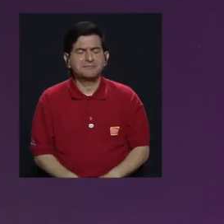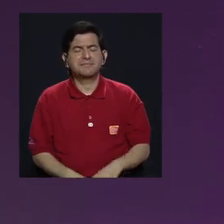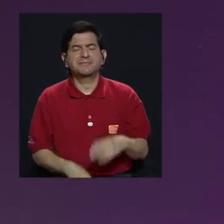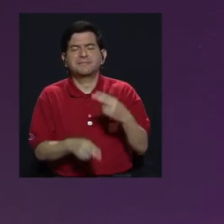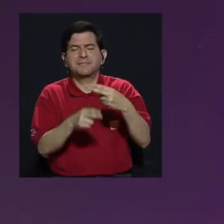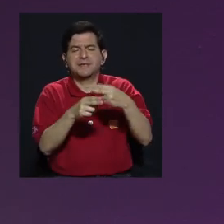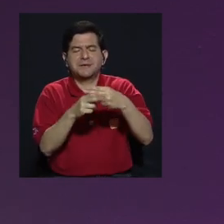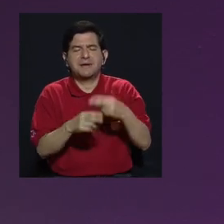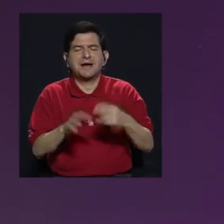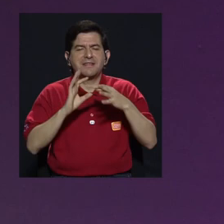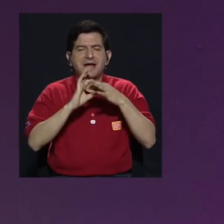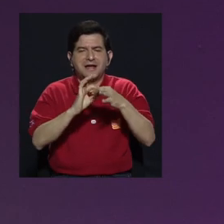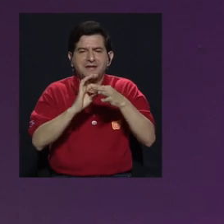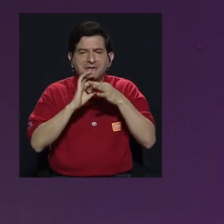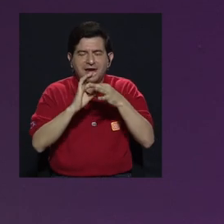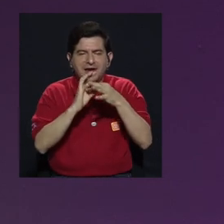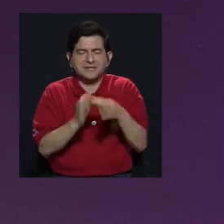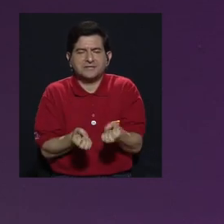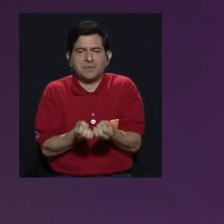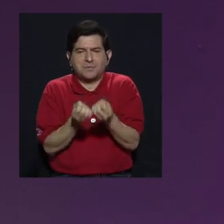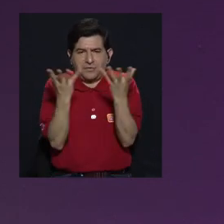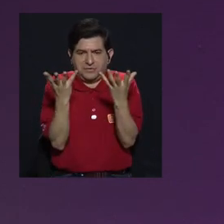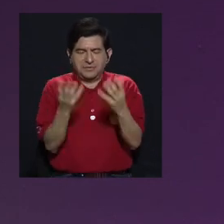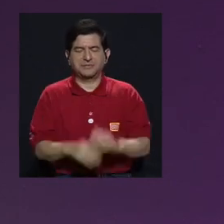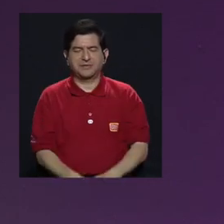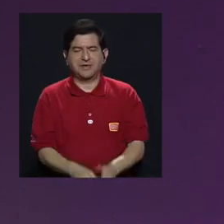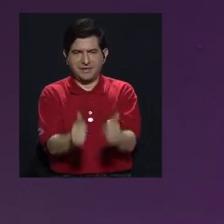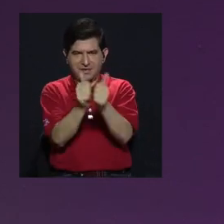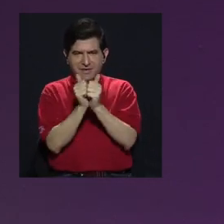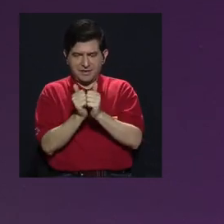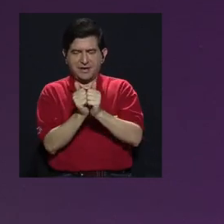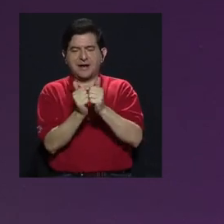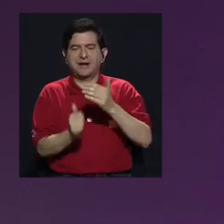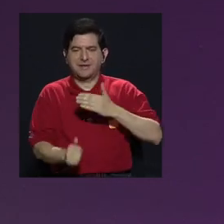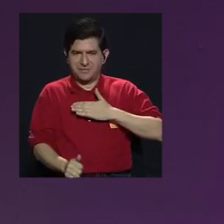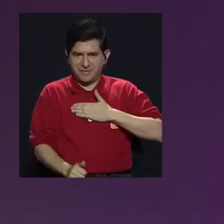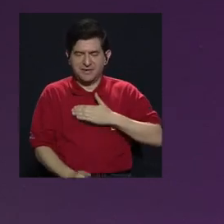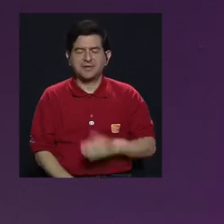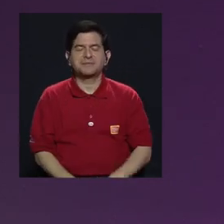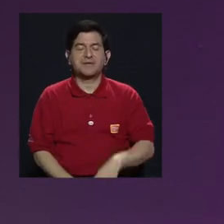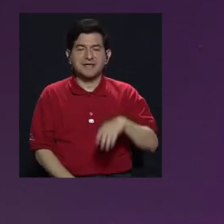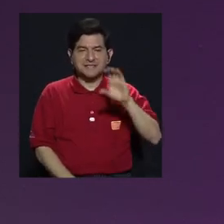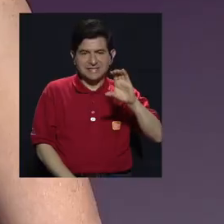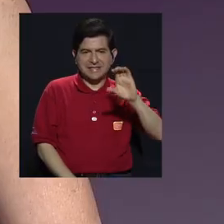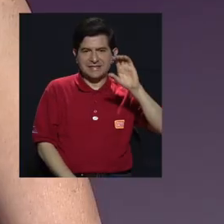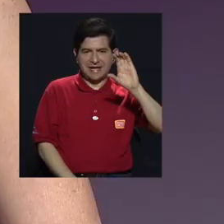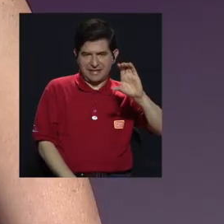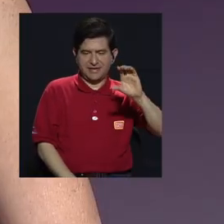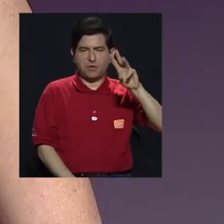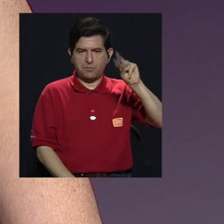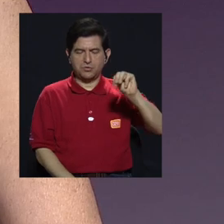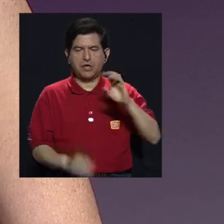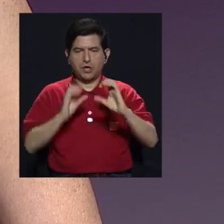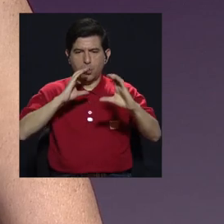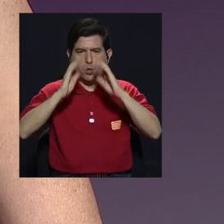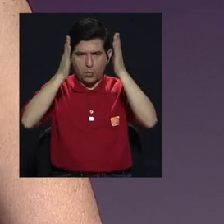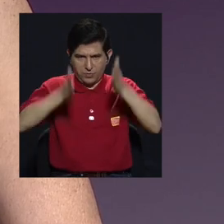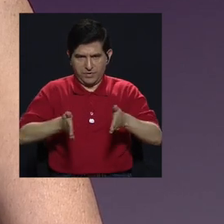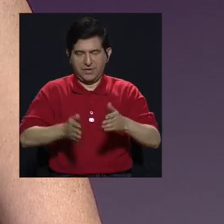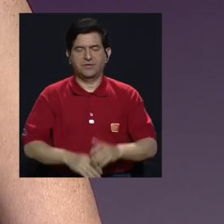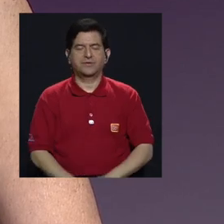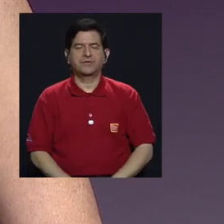la llamada relación poliamorosa. Me acompañan el día de hoy Cintia Calderón Montero,